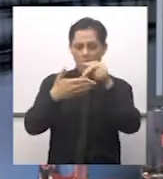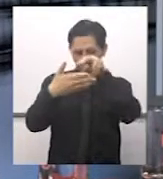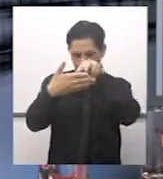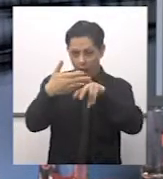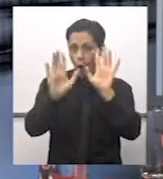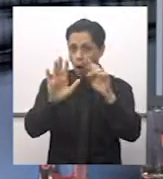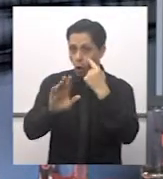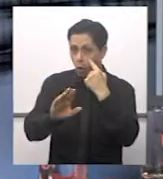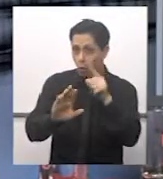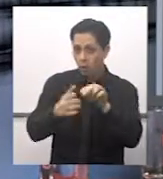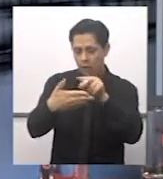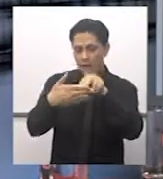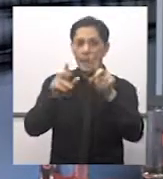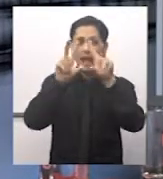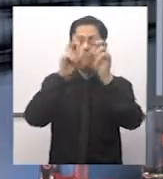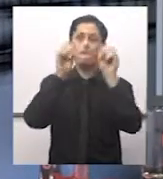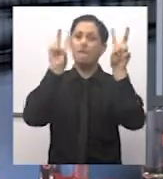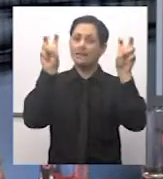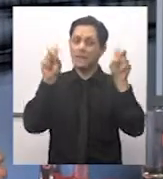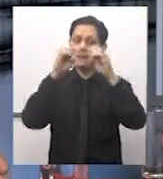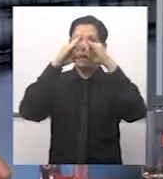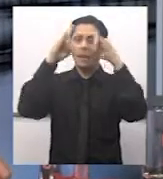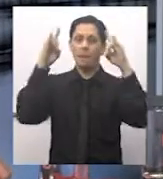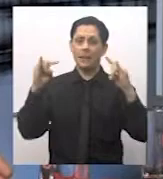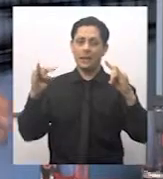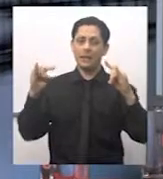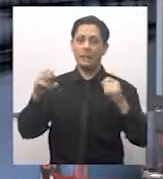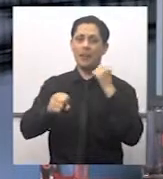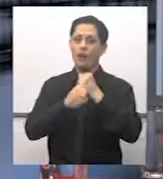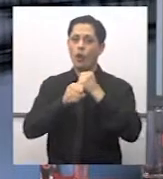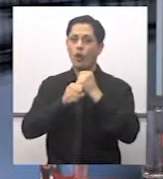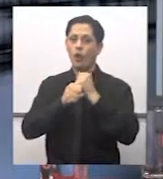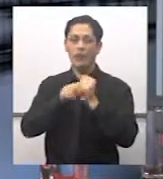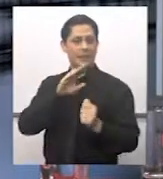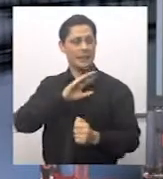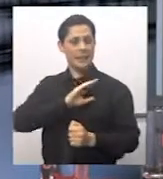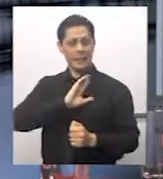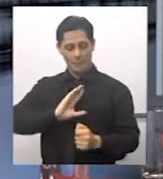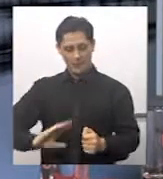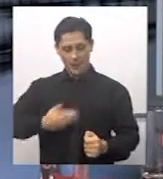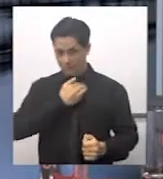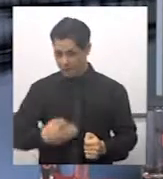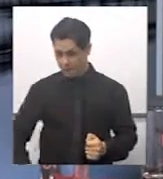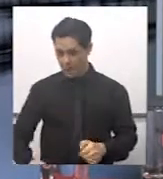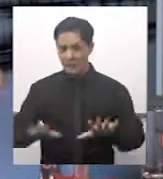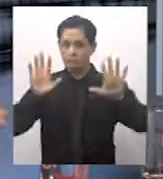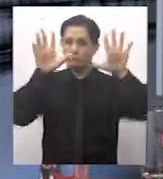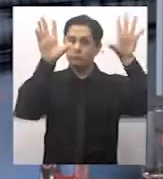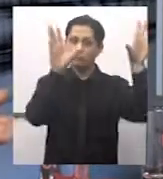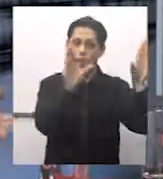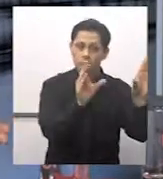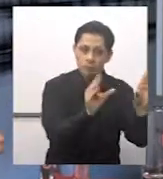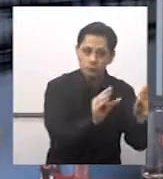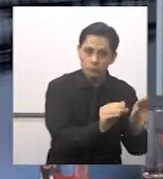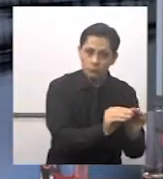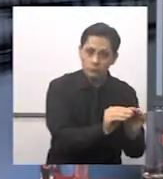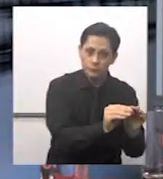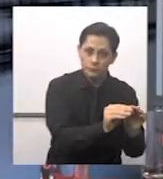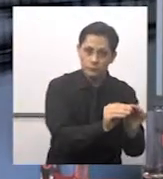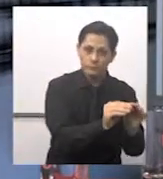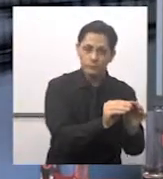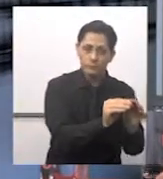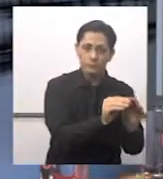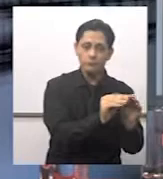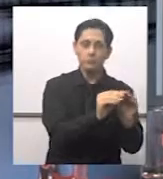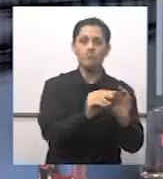presidente es disminuir los campamentos, ya sea erradicándolo, lo que se puede, o erradicándolo con nueva vivienda. En la mejor situación que sea según